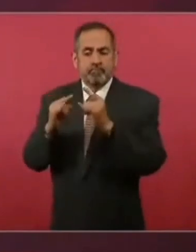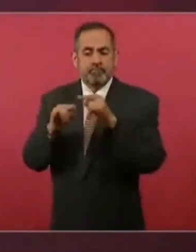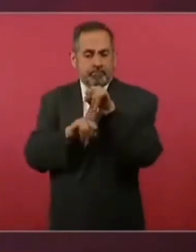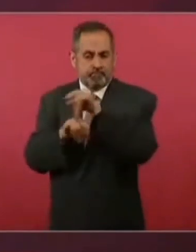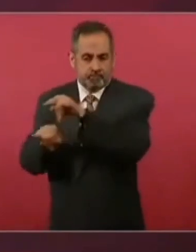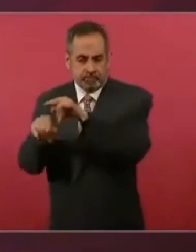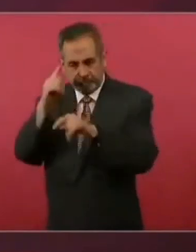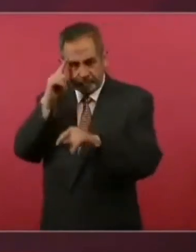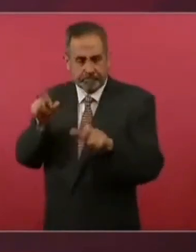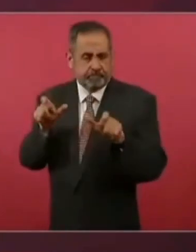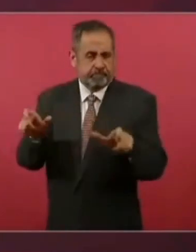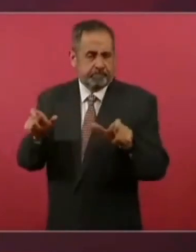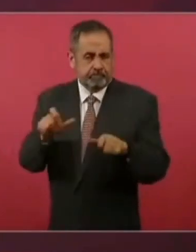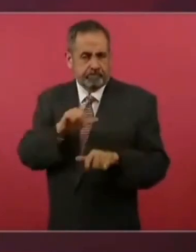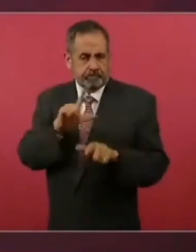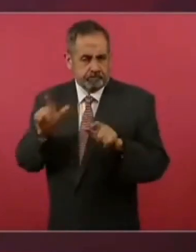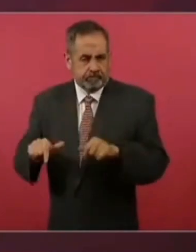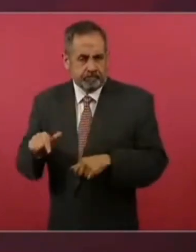y si vemos